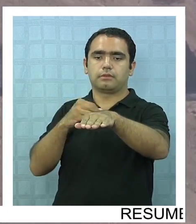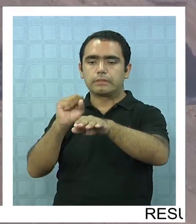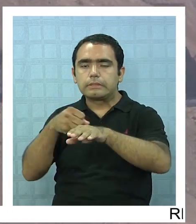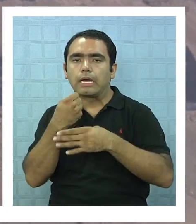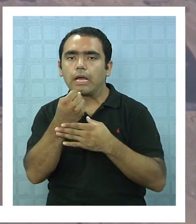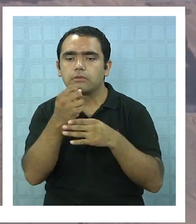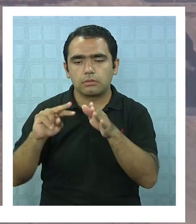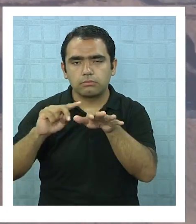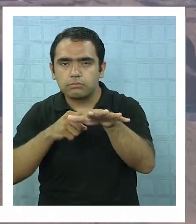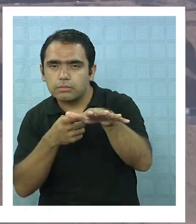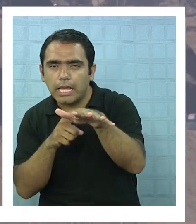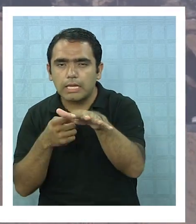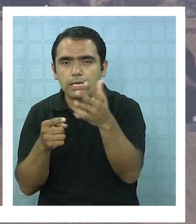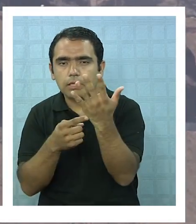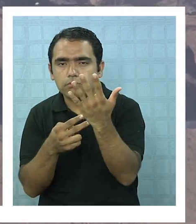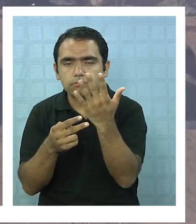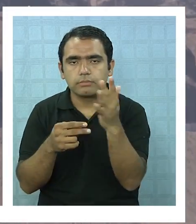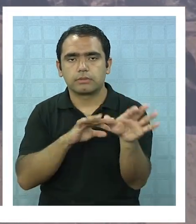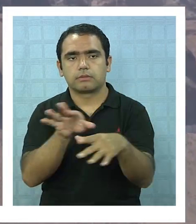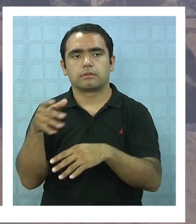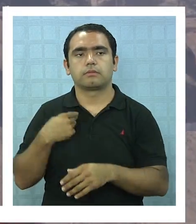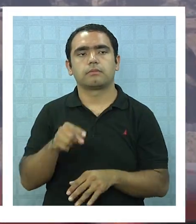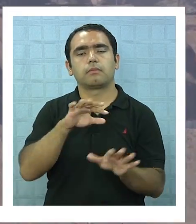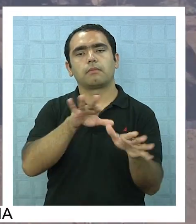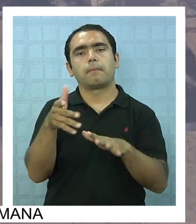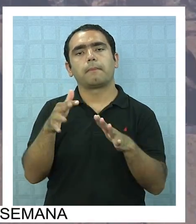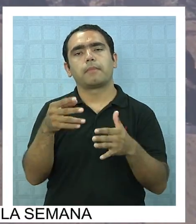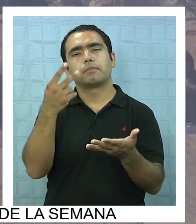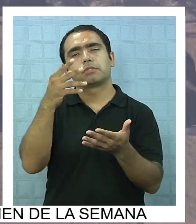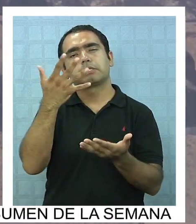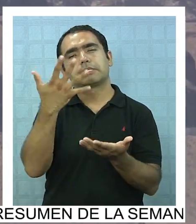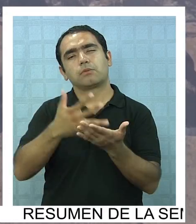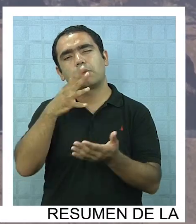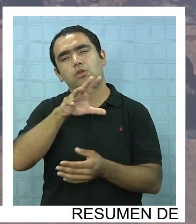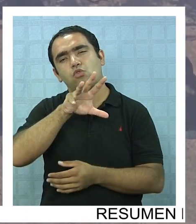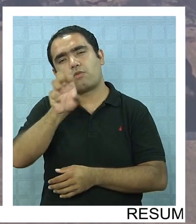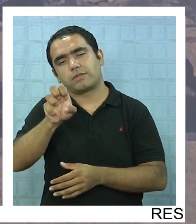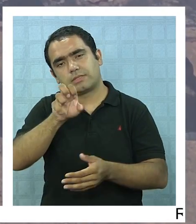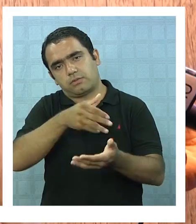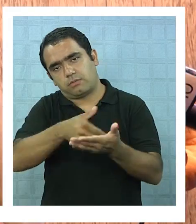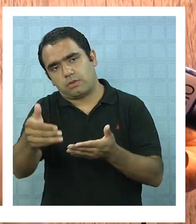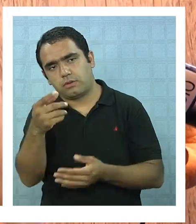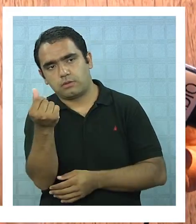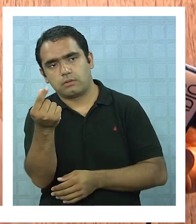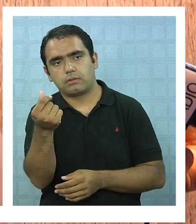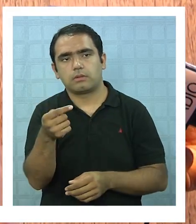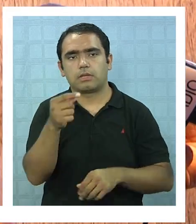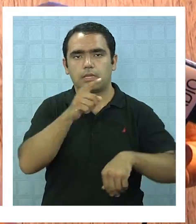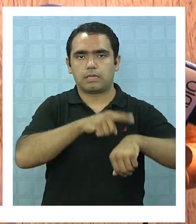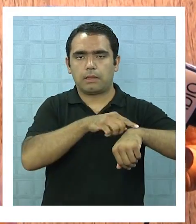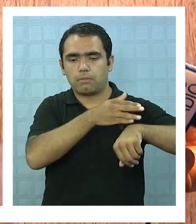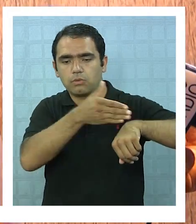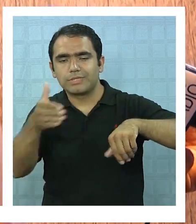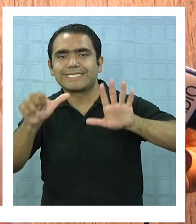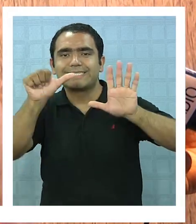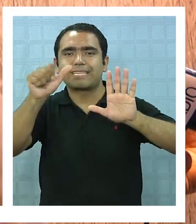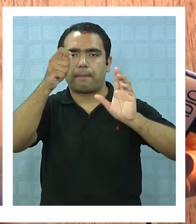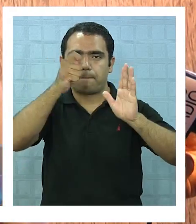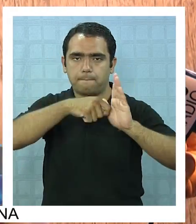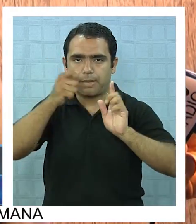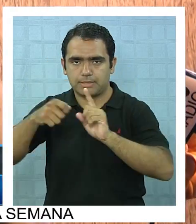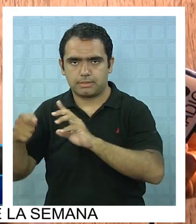causas de fallas técnicas. Es un monto que supera los 5.900 millones de pesos, que tiene un plazo de ejecución de seis meses,